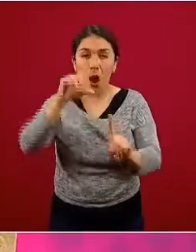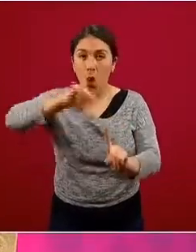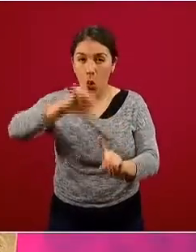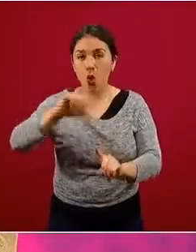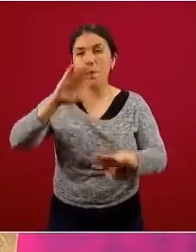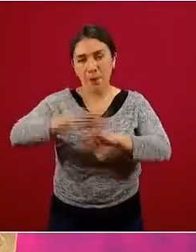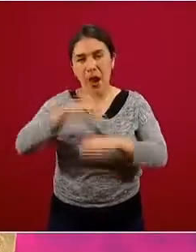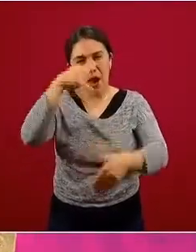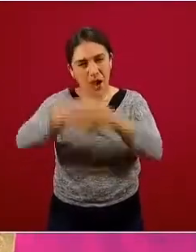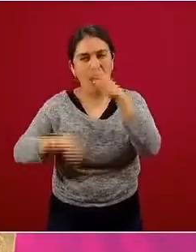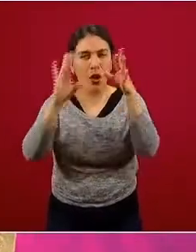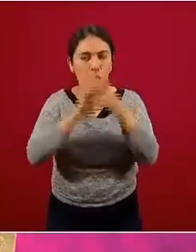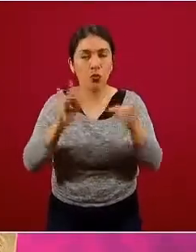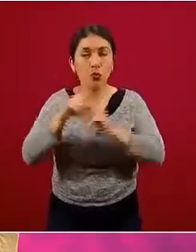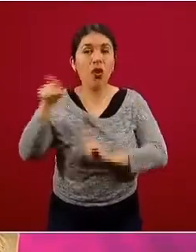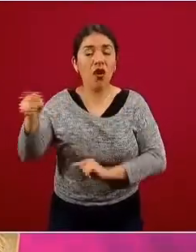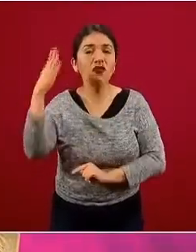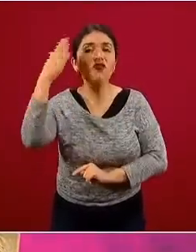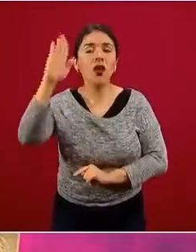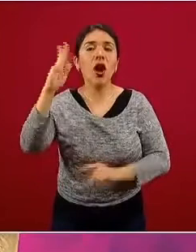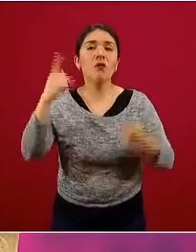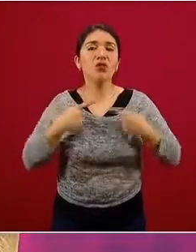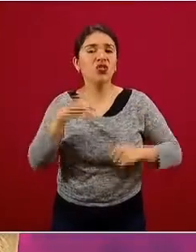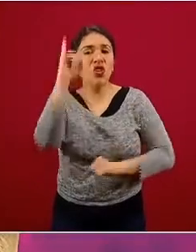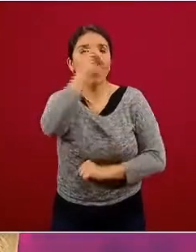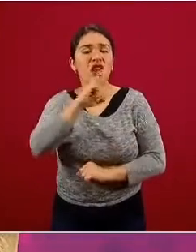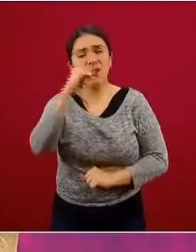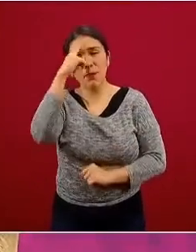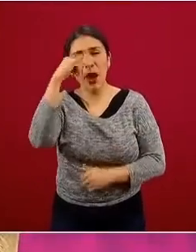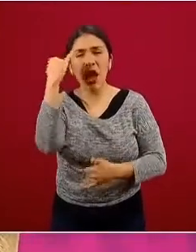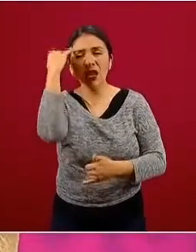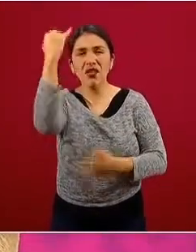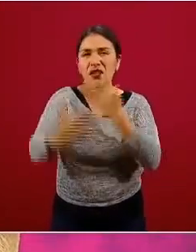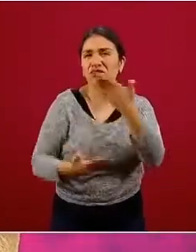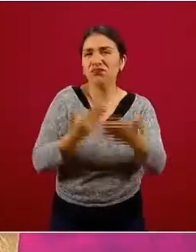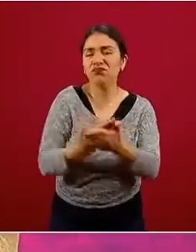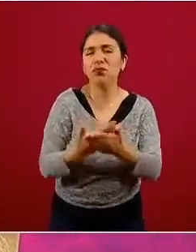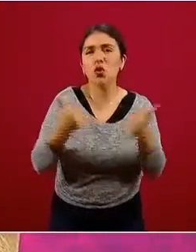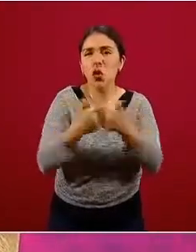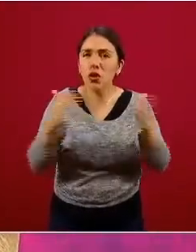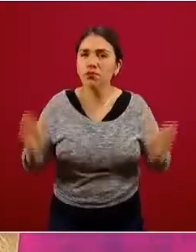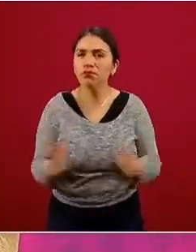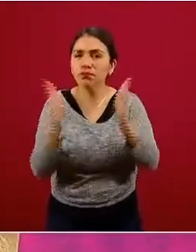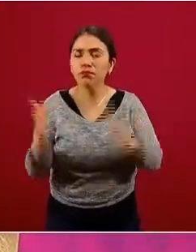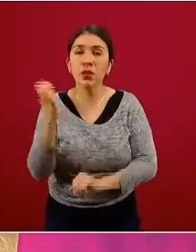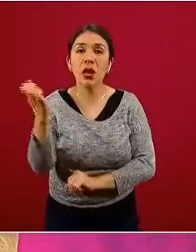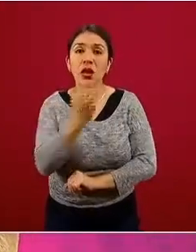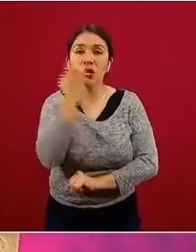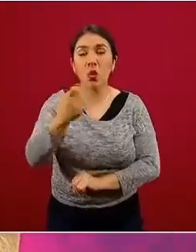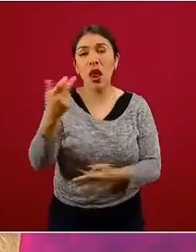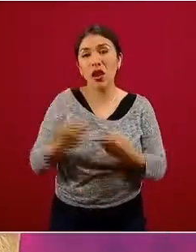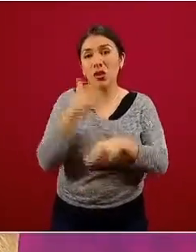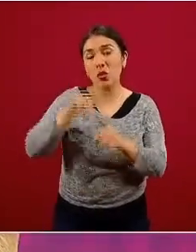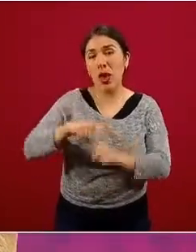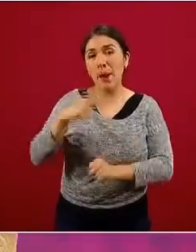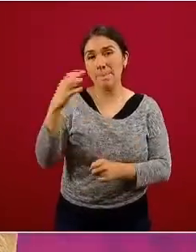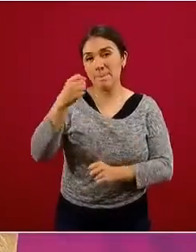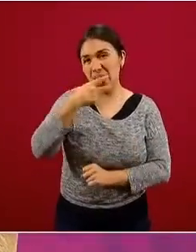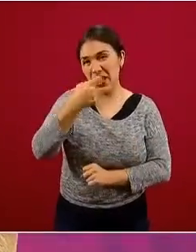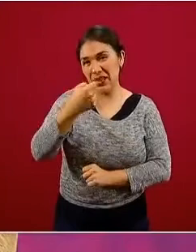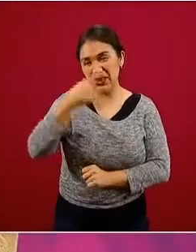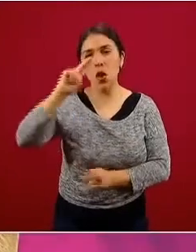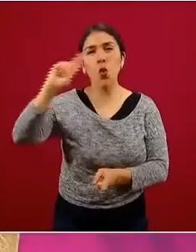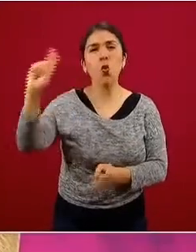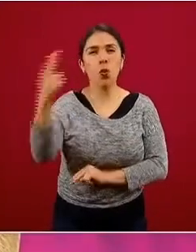nos lo comentará, él fue el editor en jefe de una iniciativa que impulsó la Academia Nacional de Medicina,